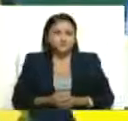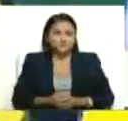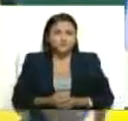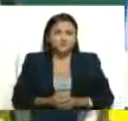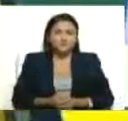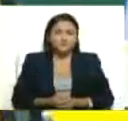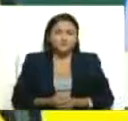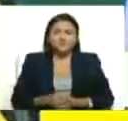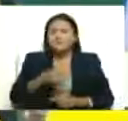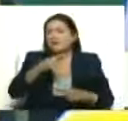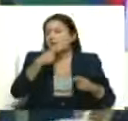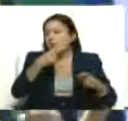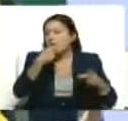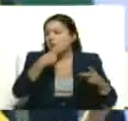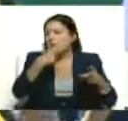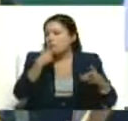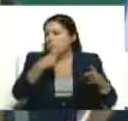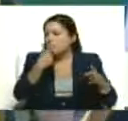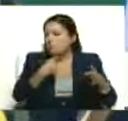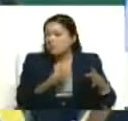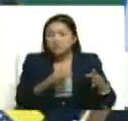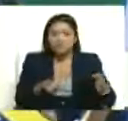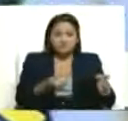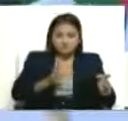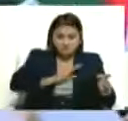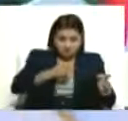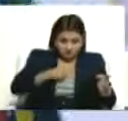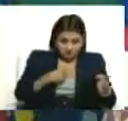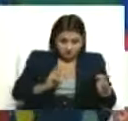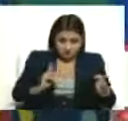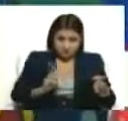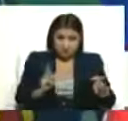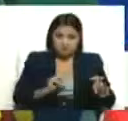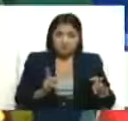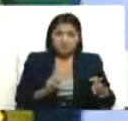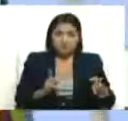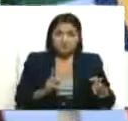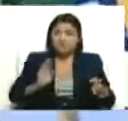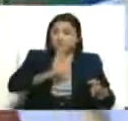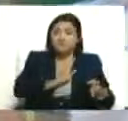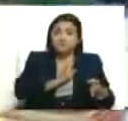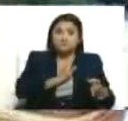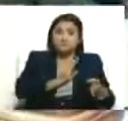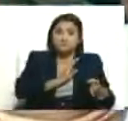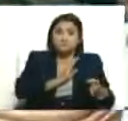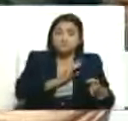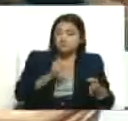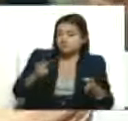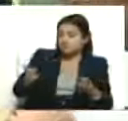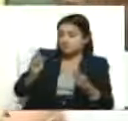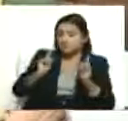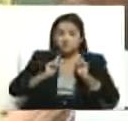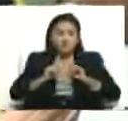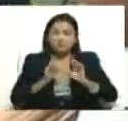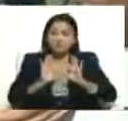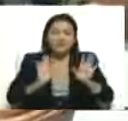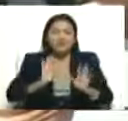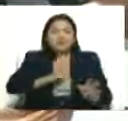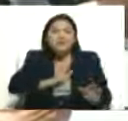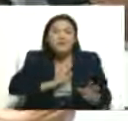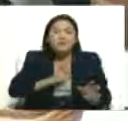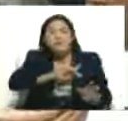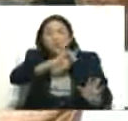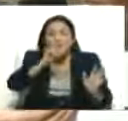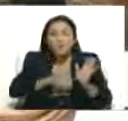Pueden decir lo que quieran. Eso no me pertenece a mí. Ni le pertenece a Víctor o a la Fuerza Armada. Eso le pertenece